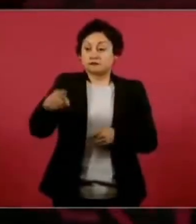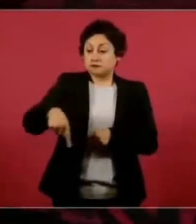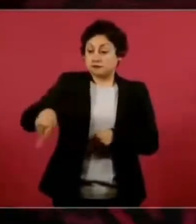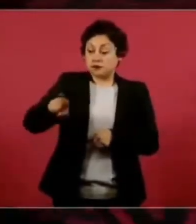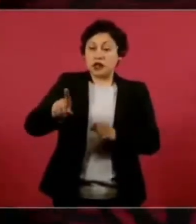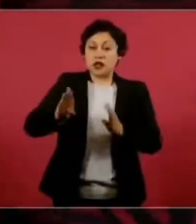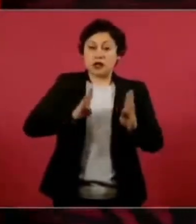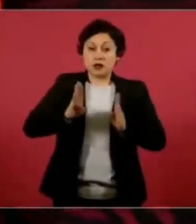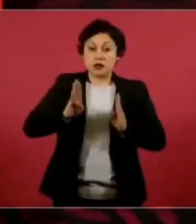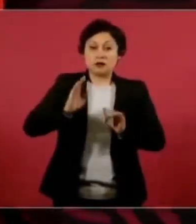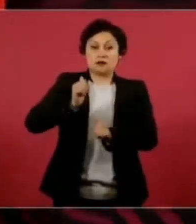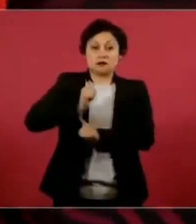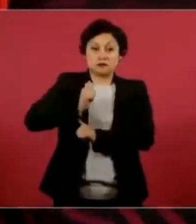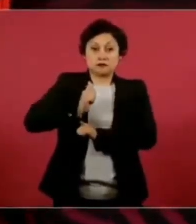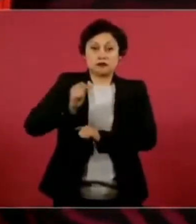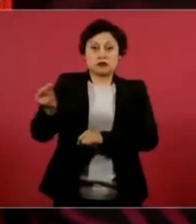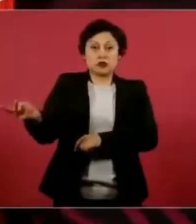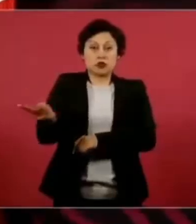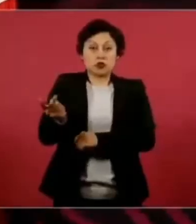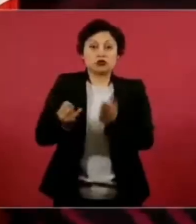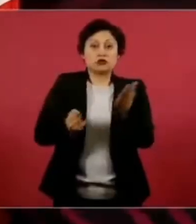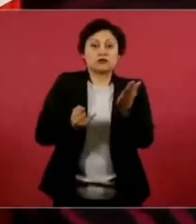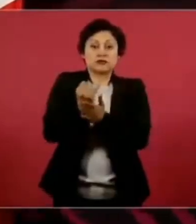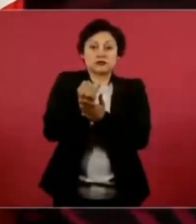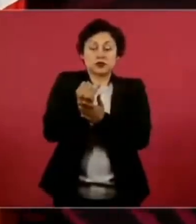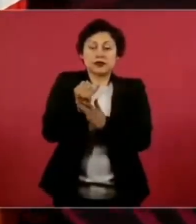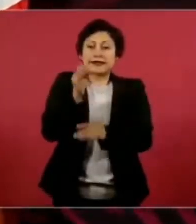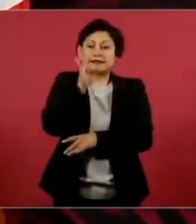se han originado